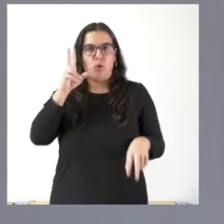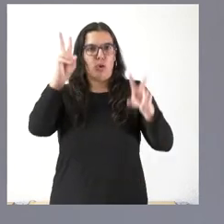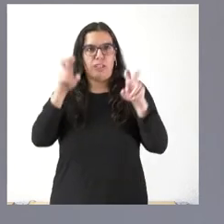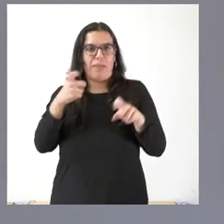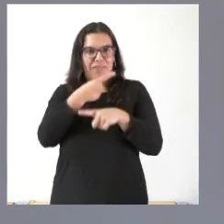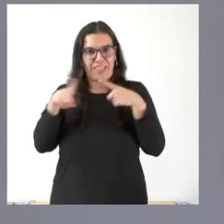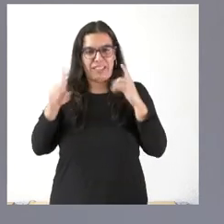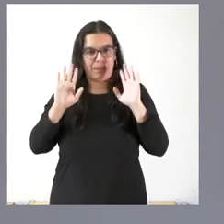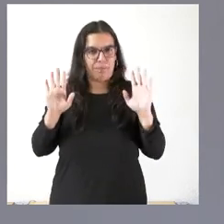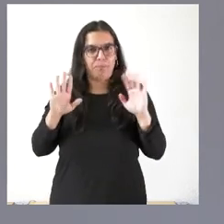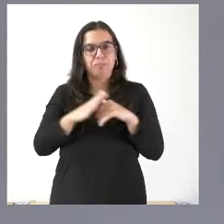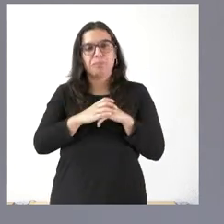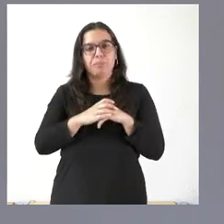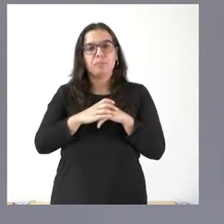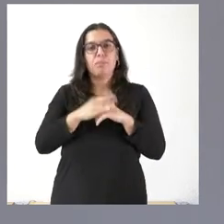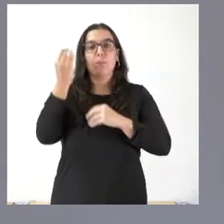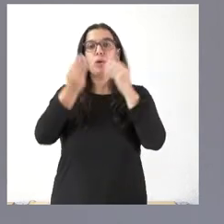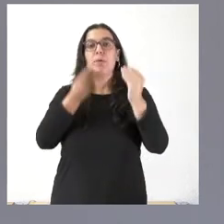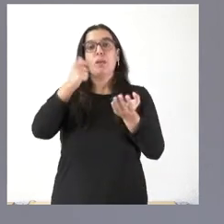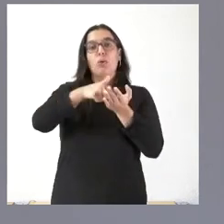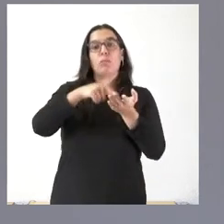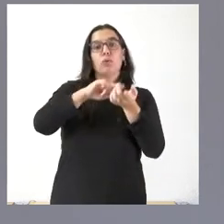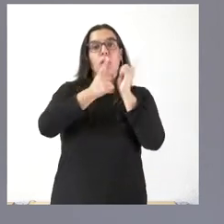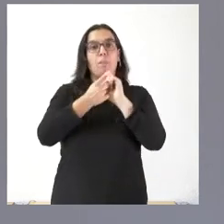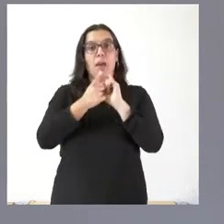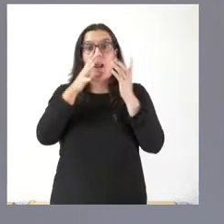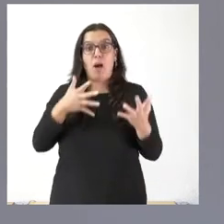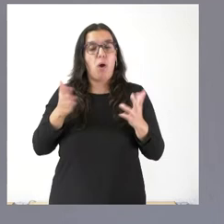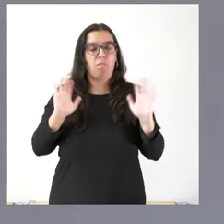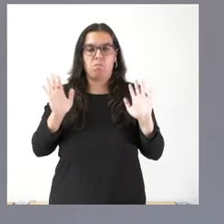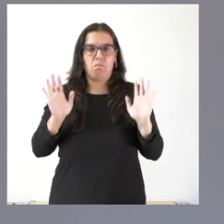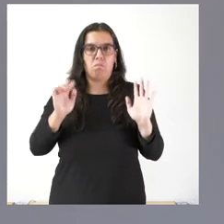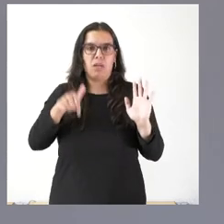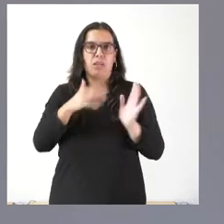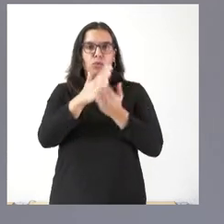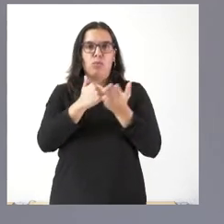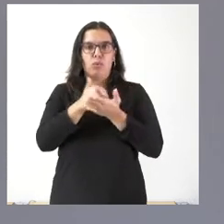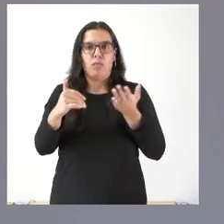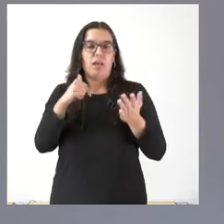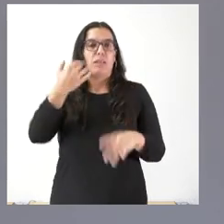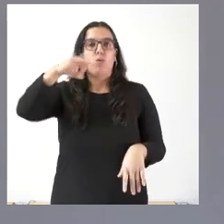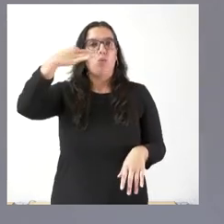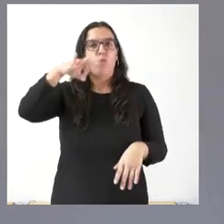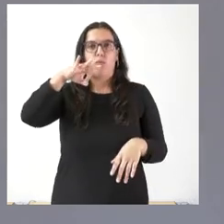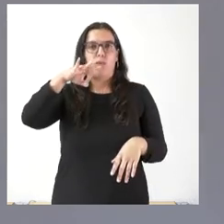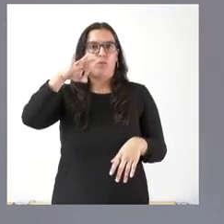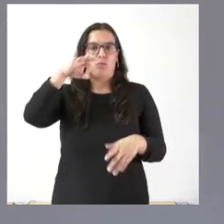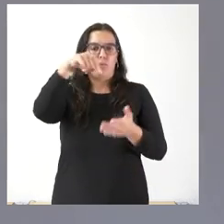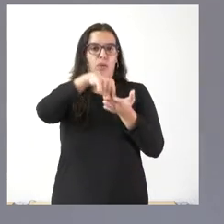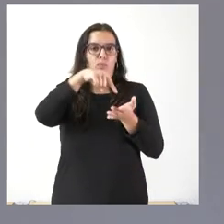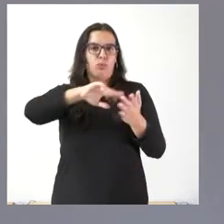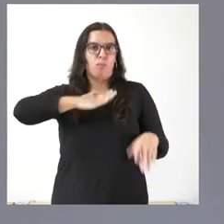diferentes. No está previsto su modificación a día de hoy en nuestra comunidad autónoma. Ese sería el único impuesto